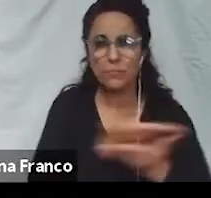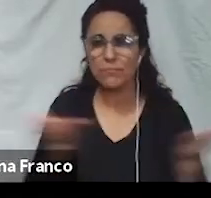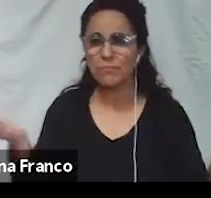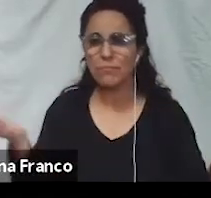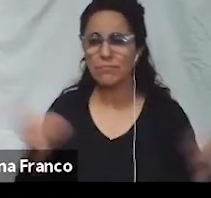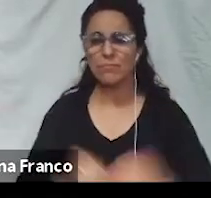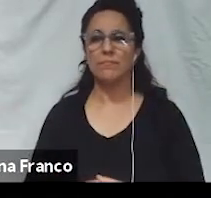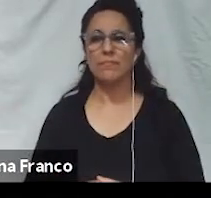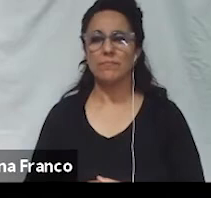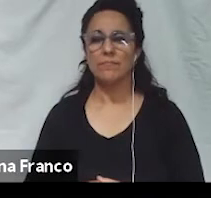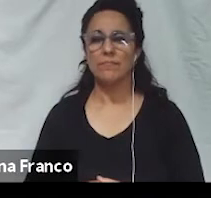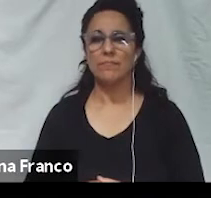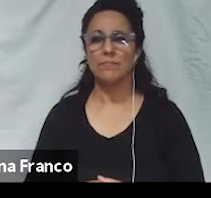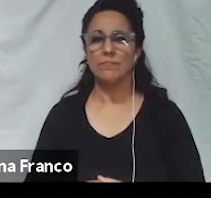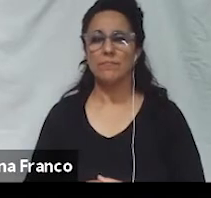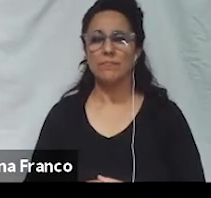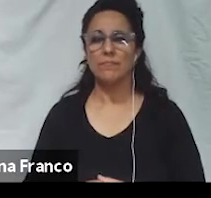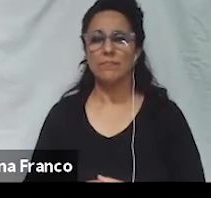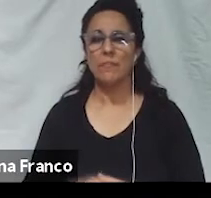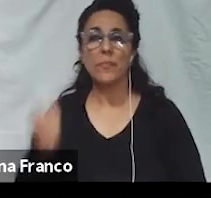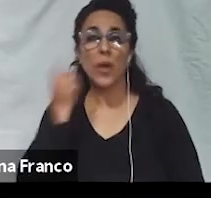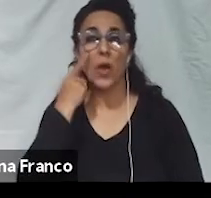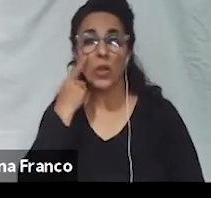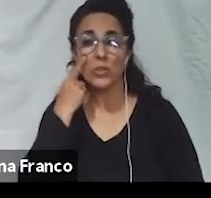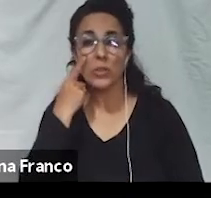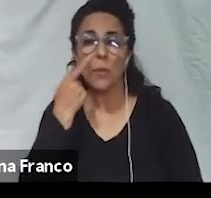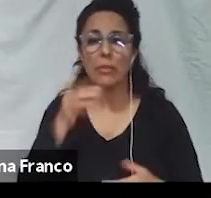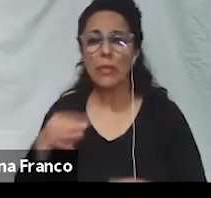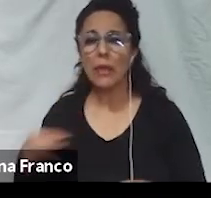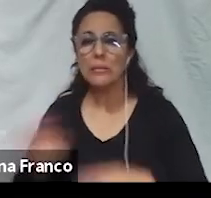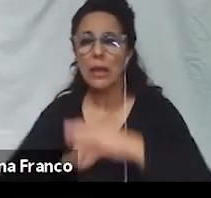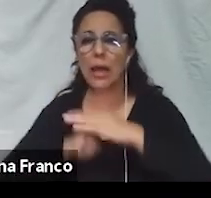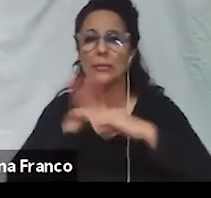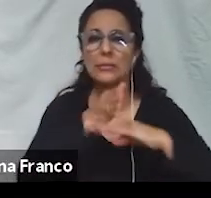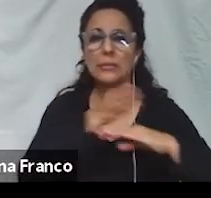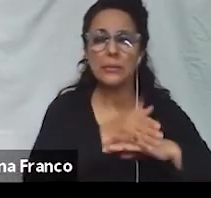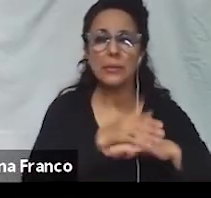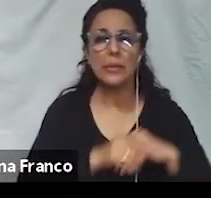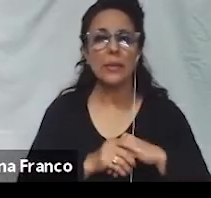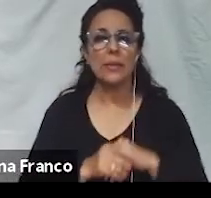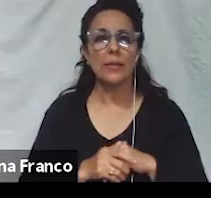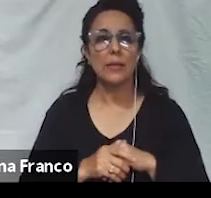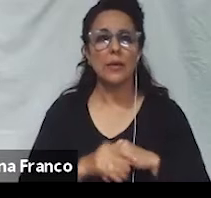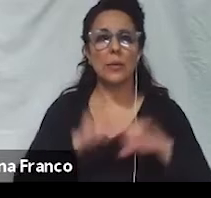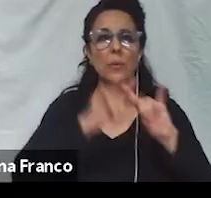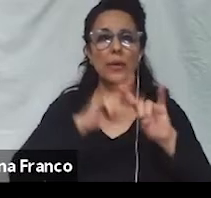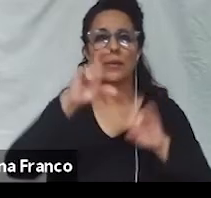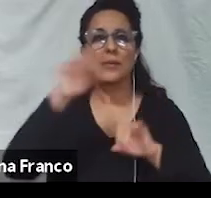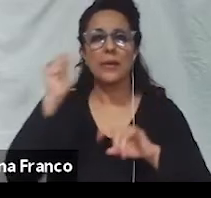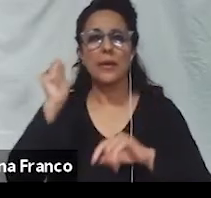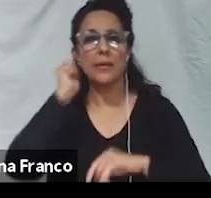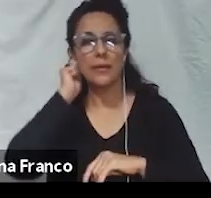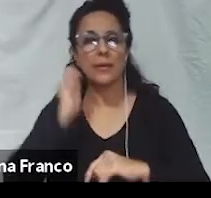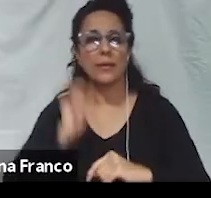persona. Bueno, ¿y qué conocimientos tiene que tener un tester de accesibilidad? Antes que nada, las WCAG, los